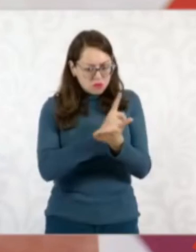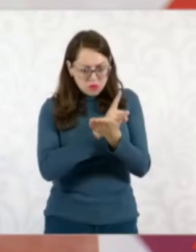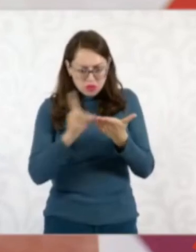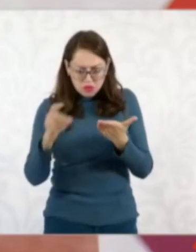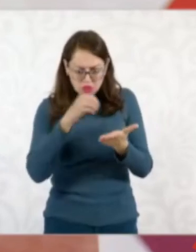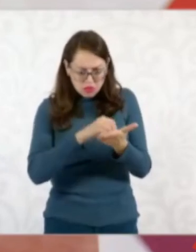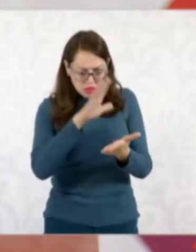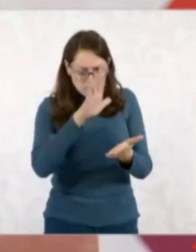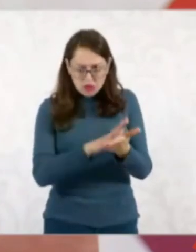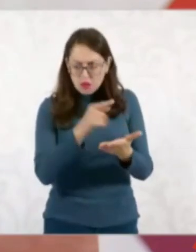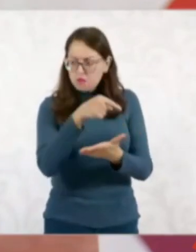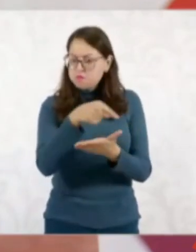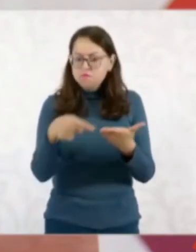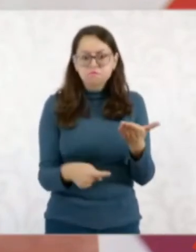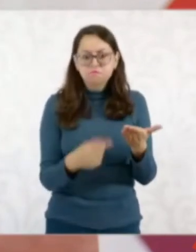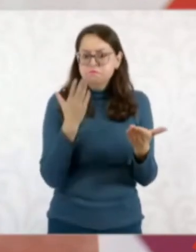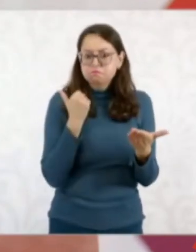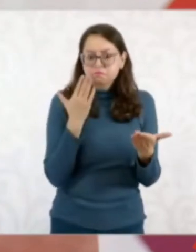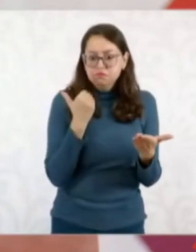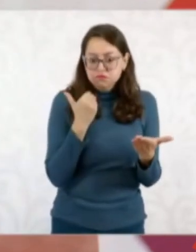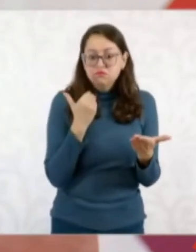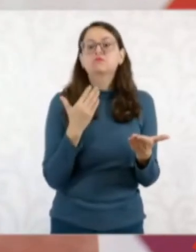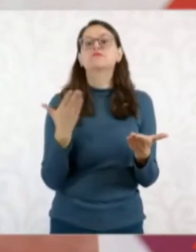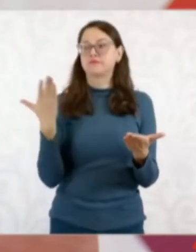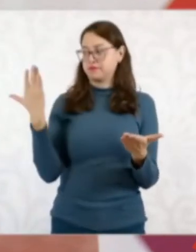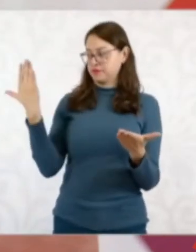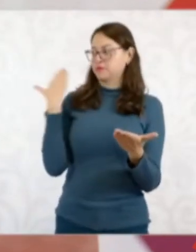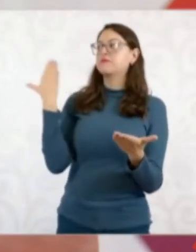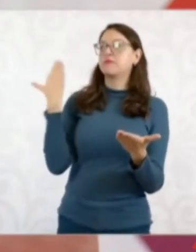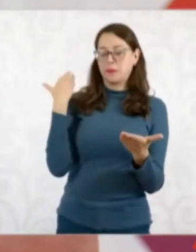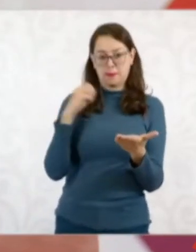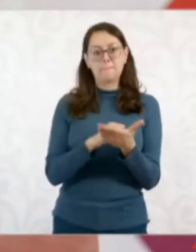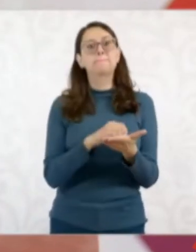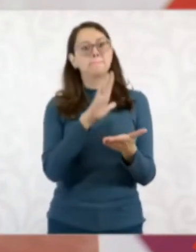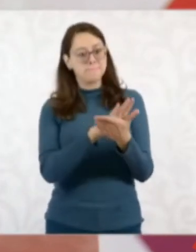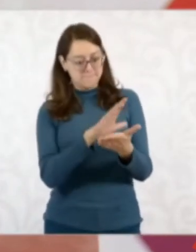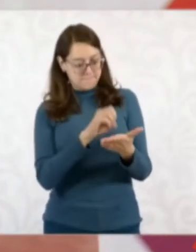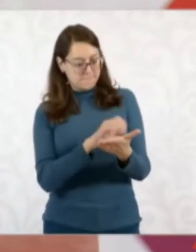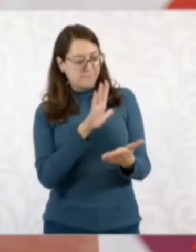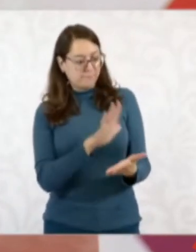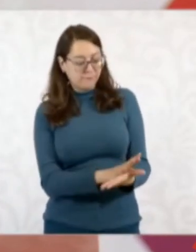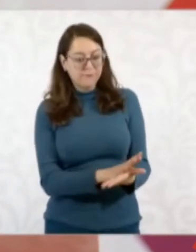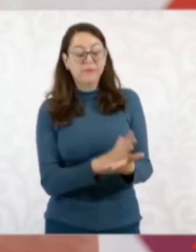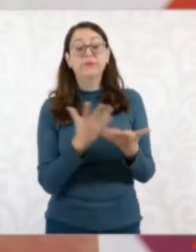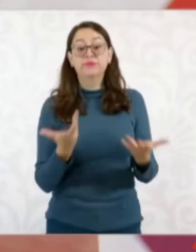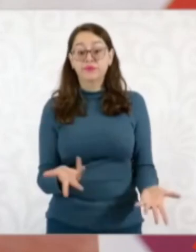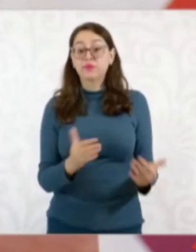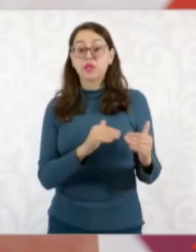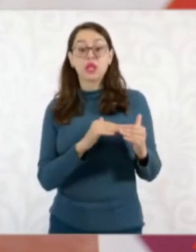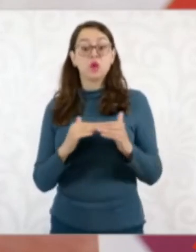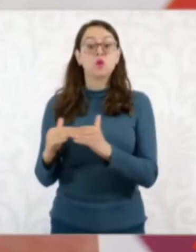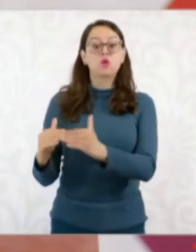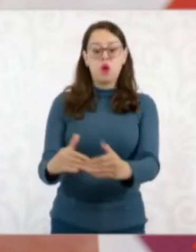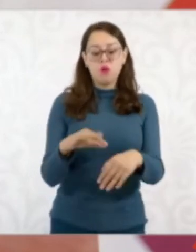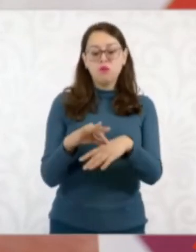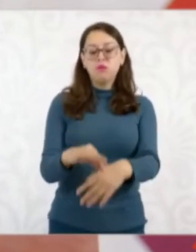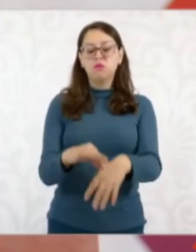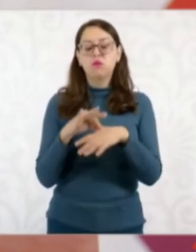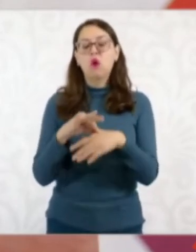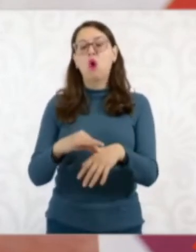que significa igualdad en todos los ámbitos de la vida de las personas, entre hombres y